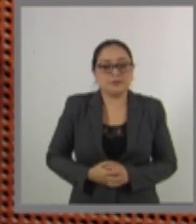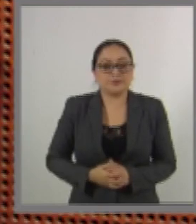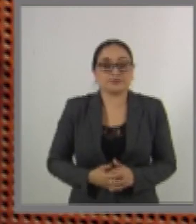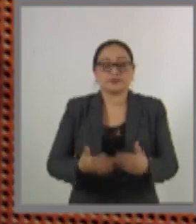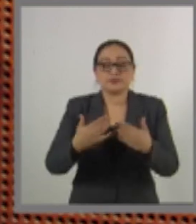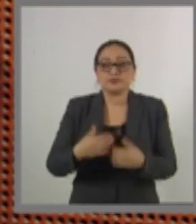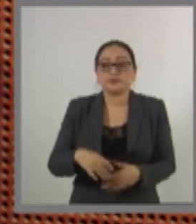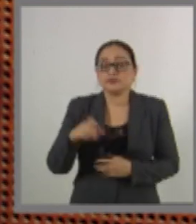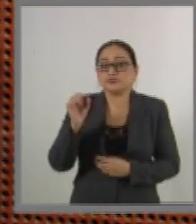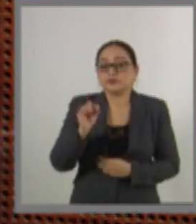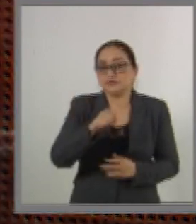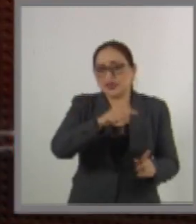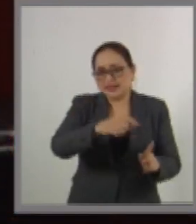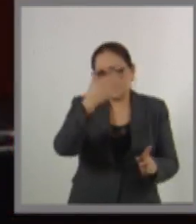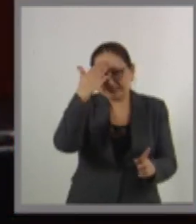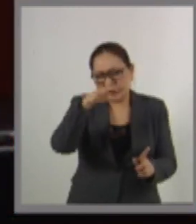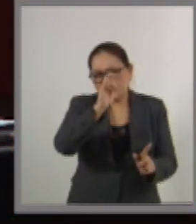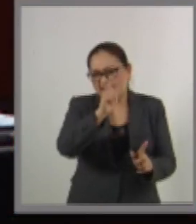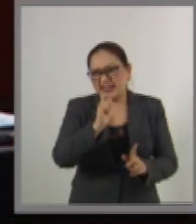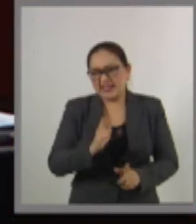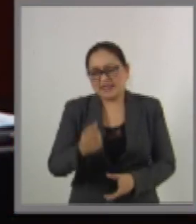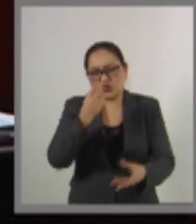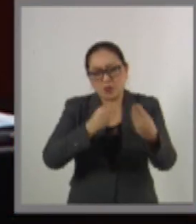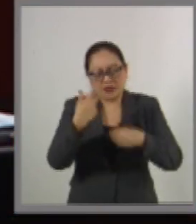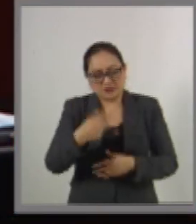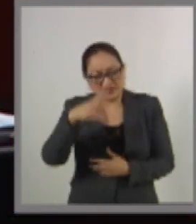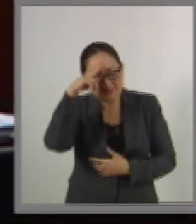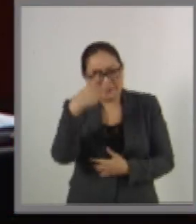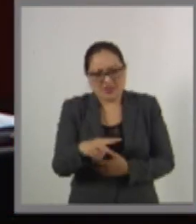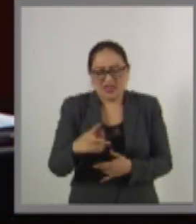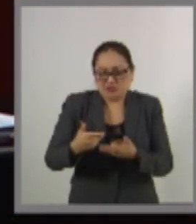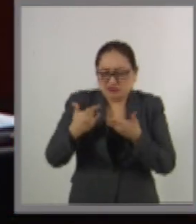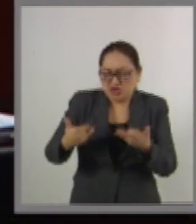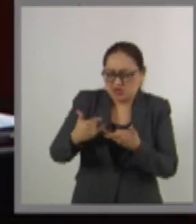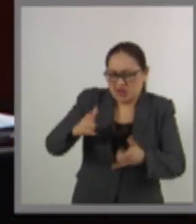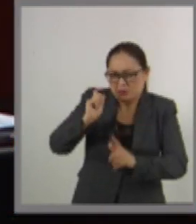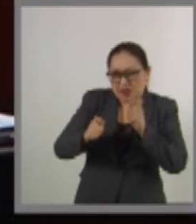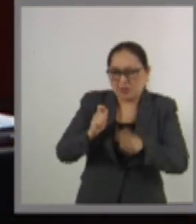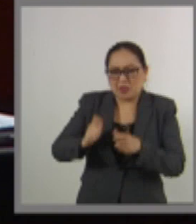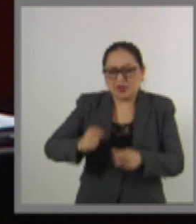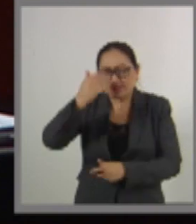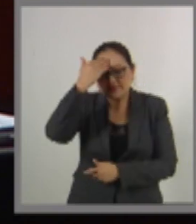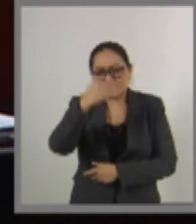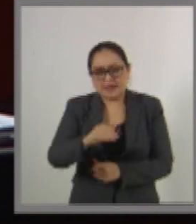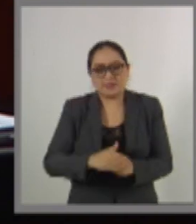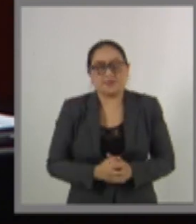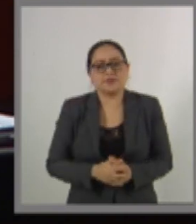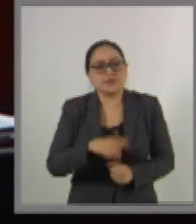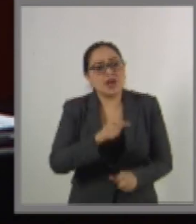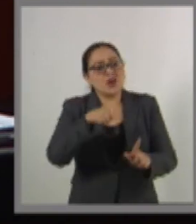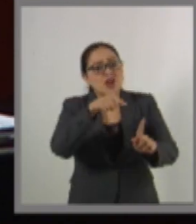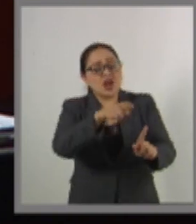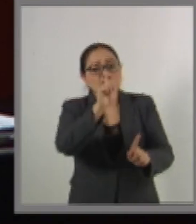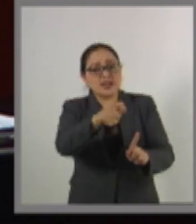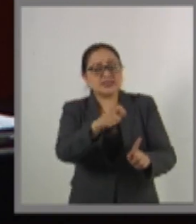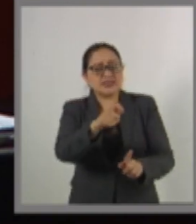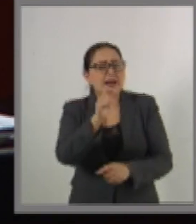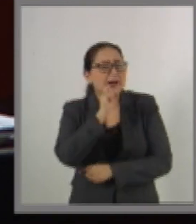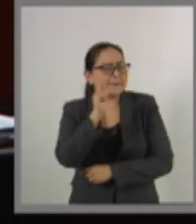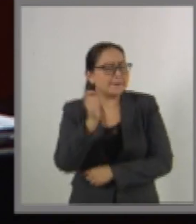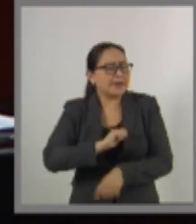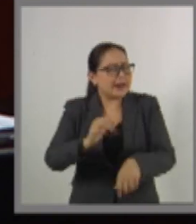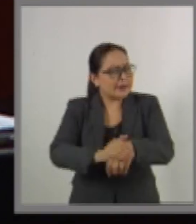Es un gran conocedor de la gastronomía mexicana, de la historia. Pero es un gran amigo. Creo